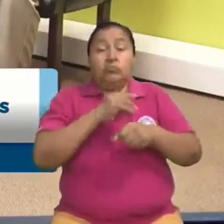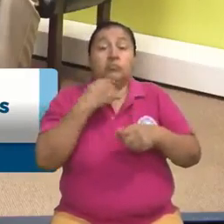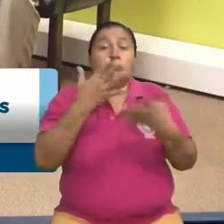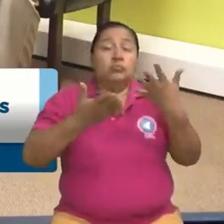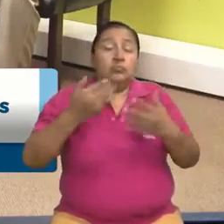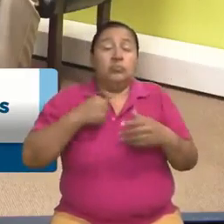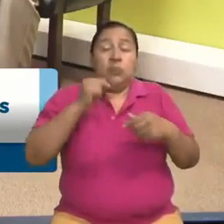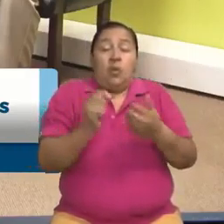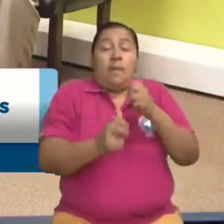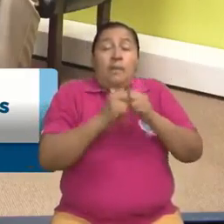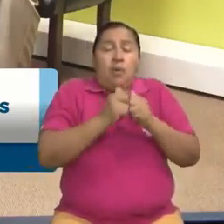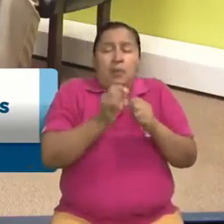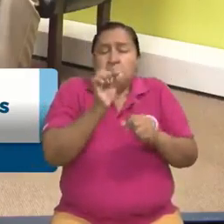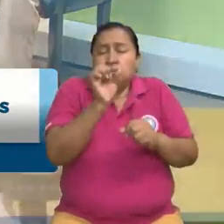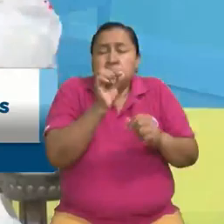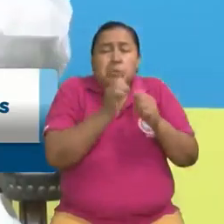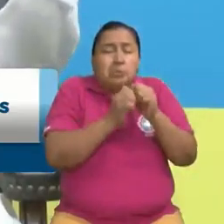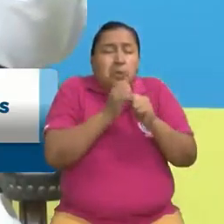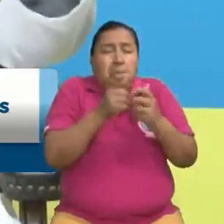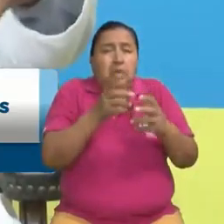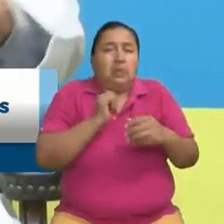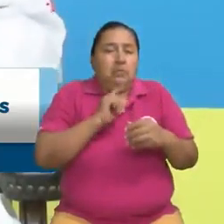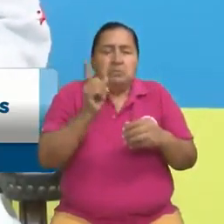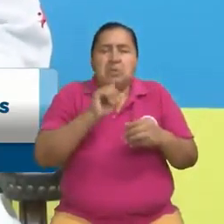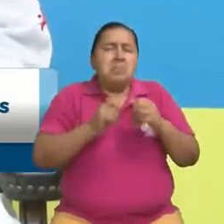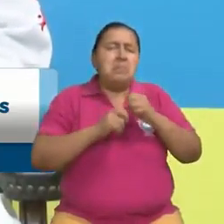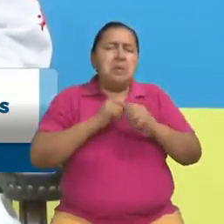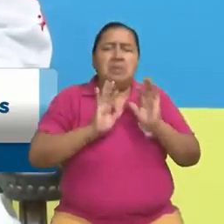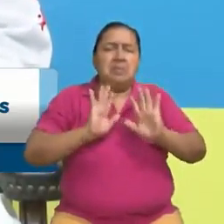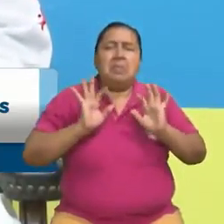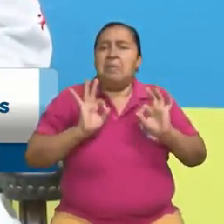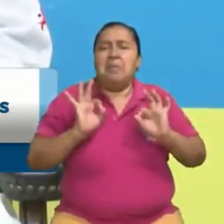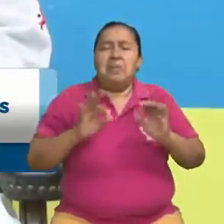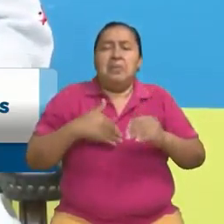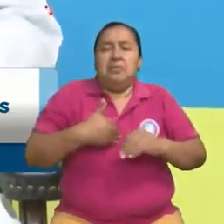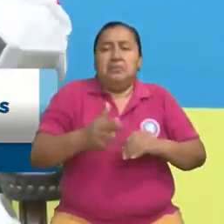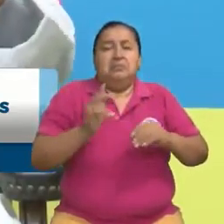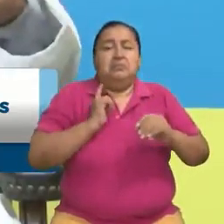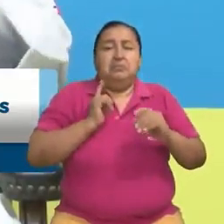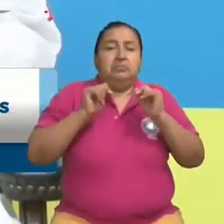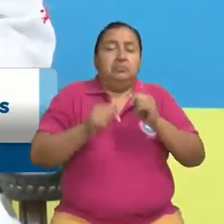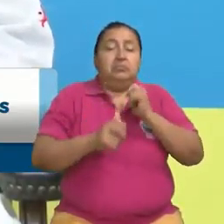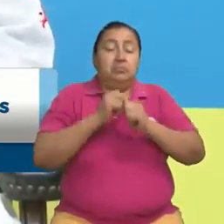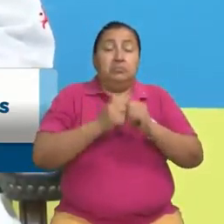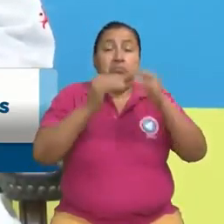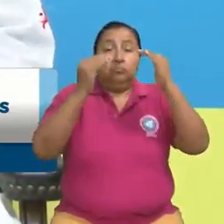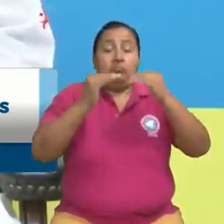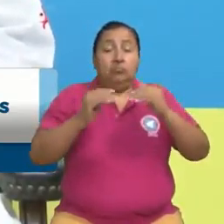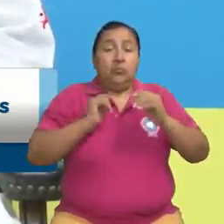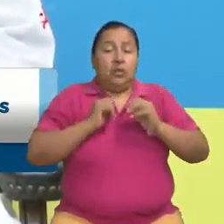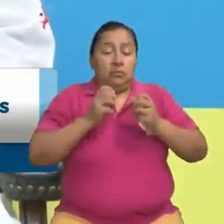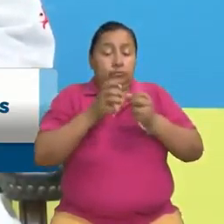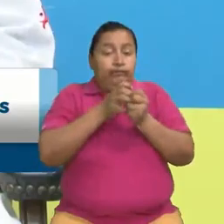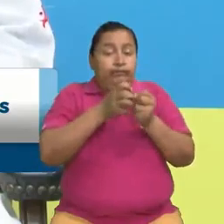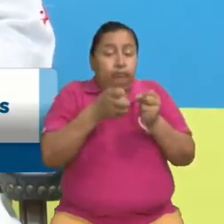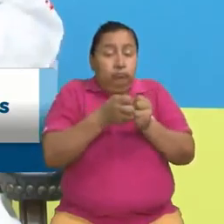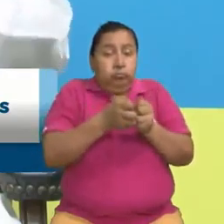digo, son defectos muy pequeños y no están causando problemas estructurales en el tamaño de las cavidades